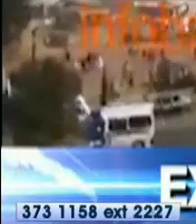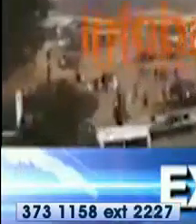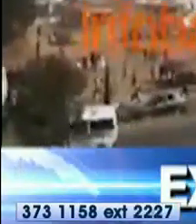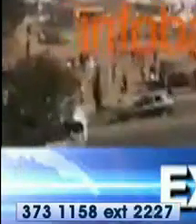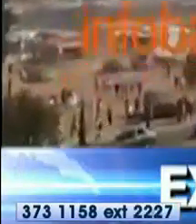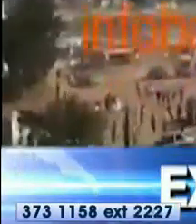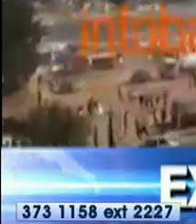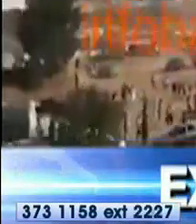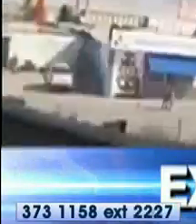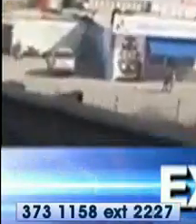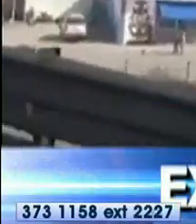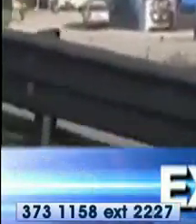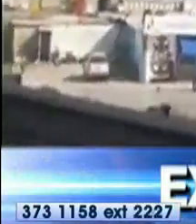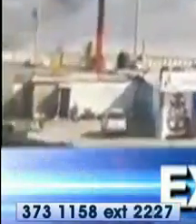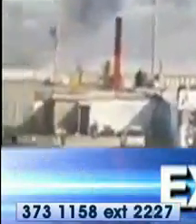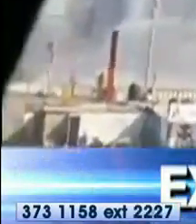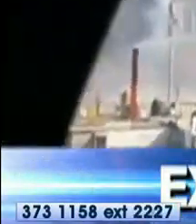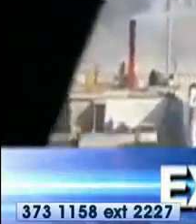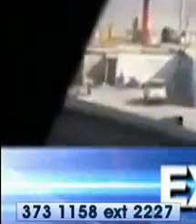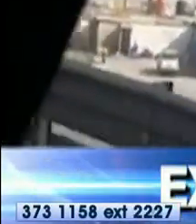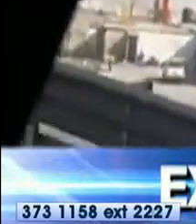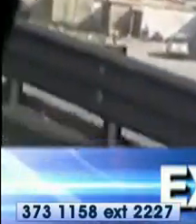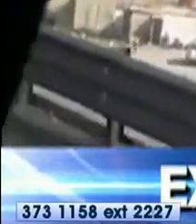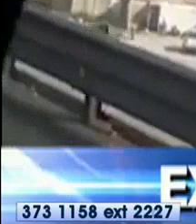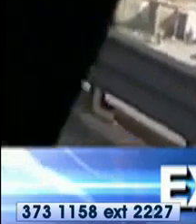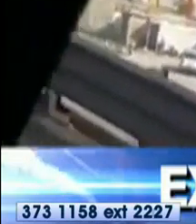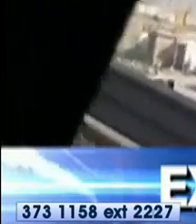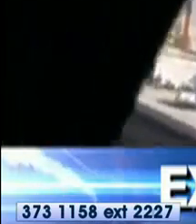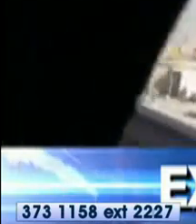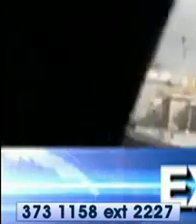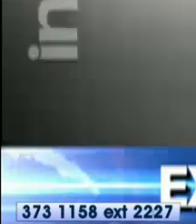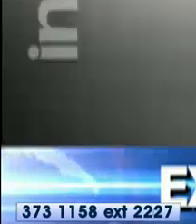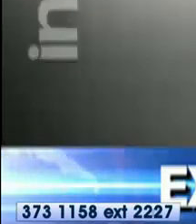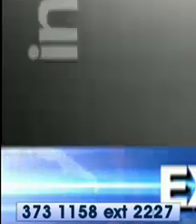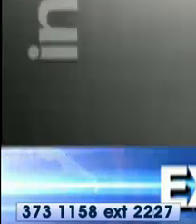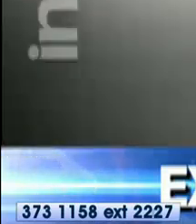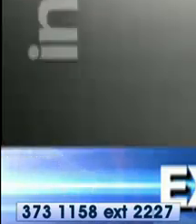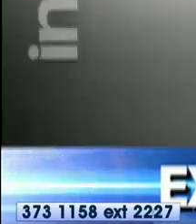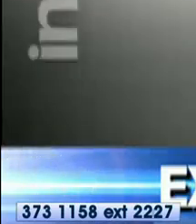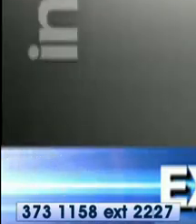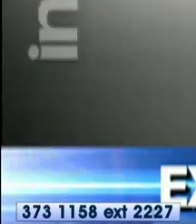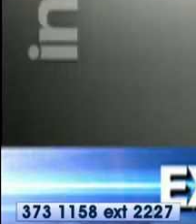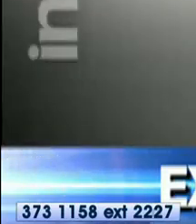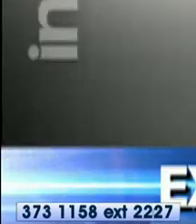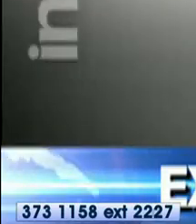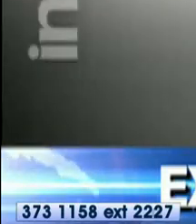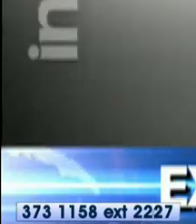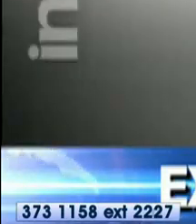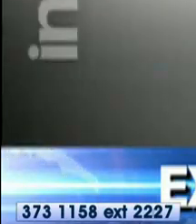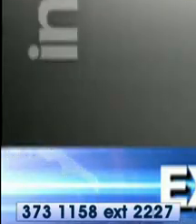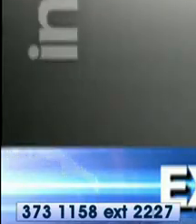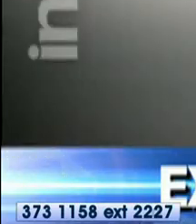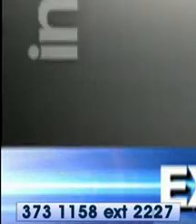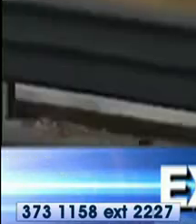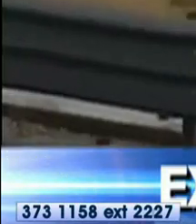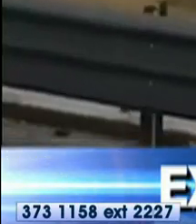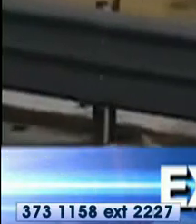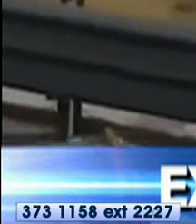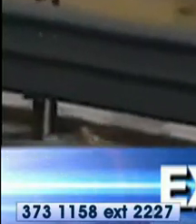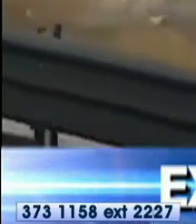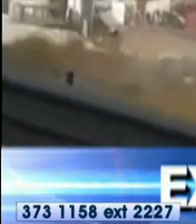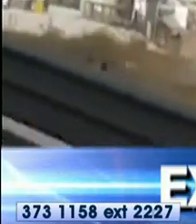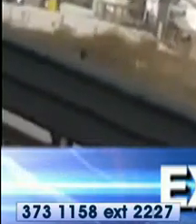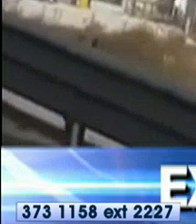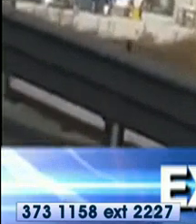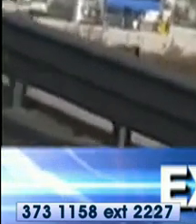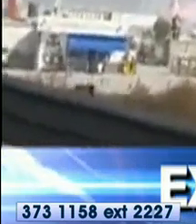Al menos 22 muertos y más de medio centenar de heridos dejó una dantesca explosión ocurrida en la